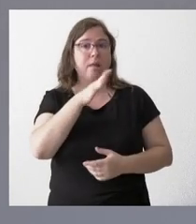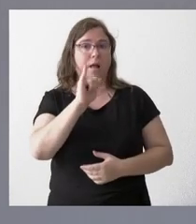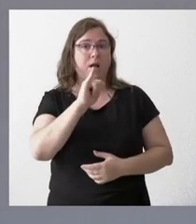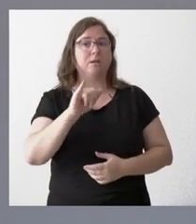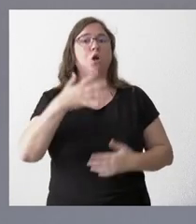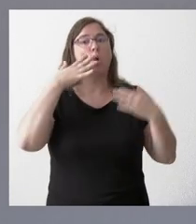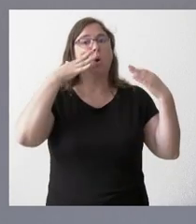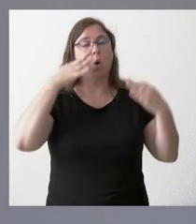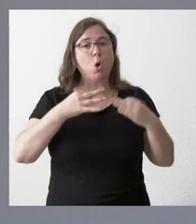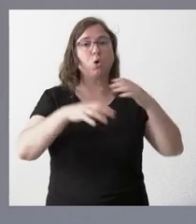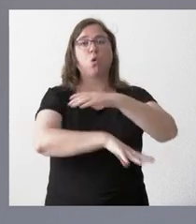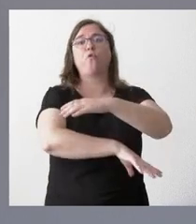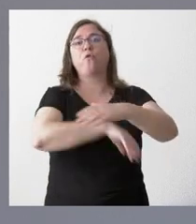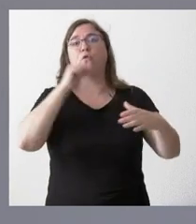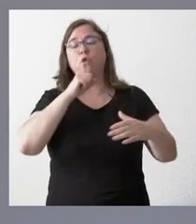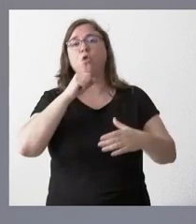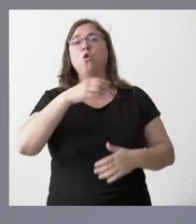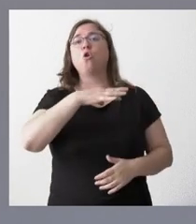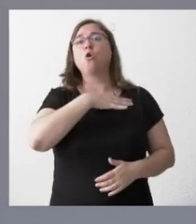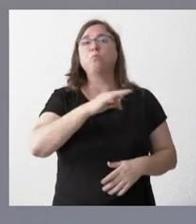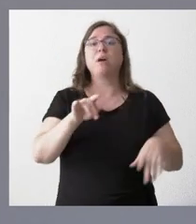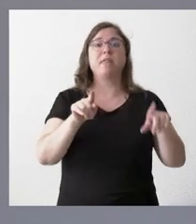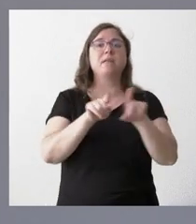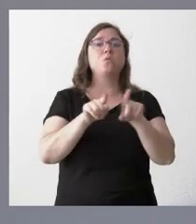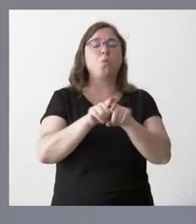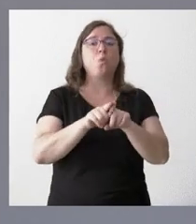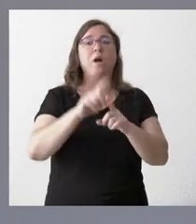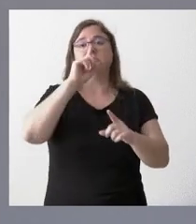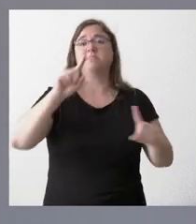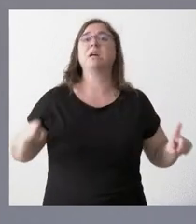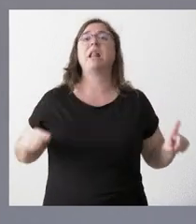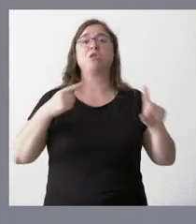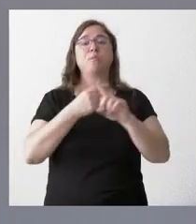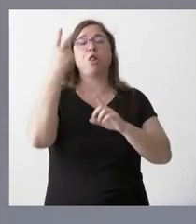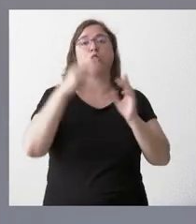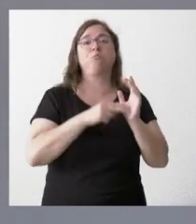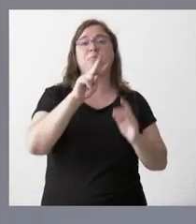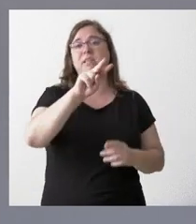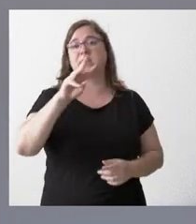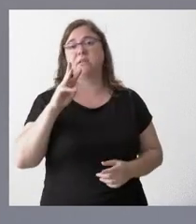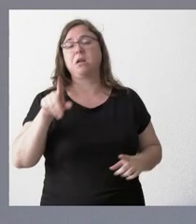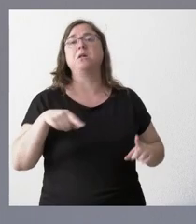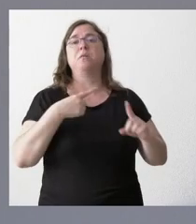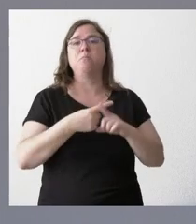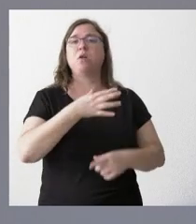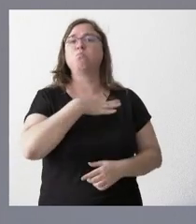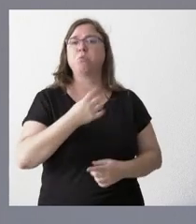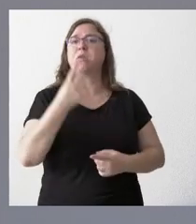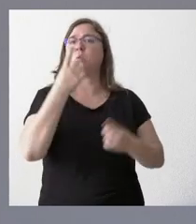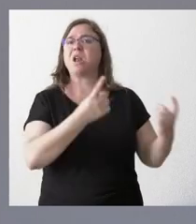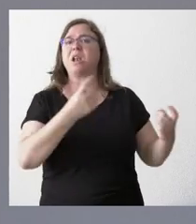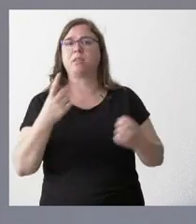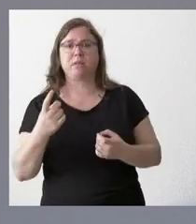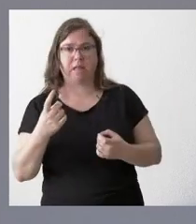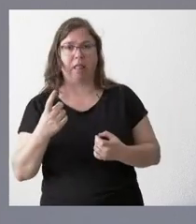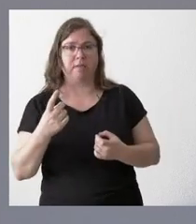Lógicamente, este fondo seguramente no lo tengamos en el próximo año 2023, pero sí tengamos alguna parte de las necesidades que se han